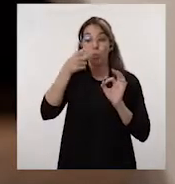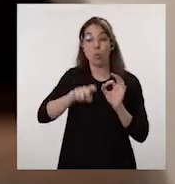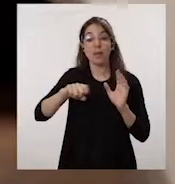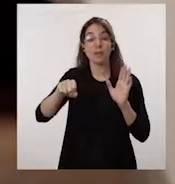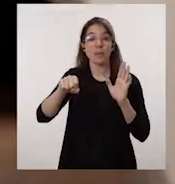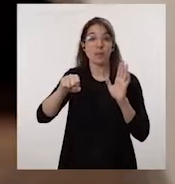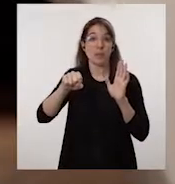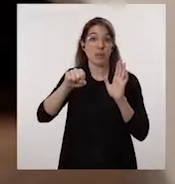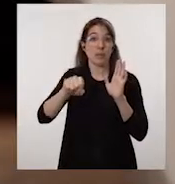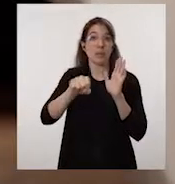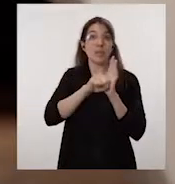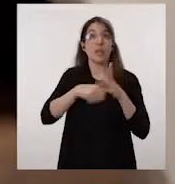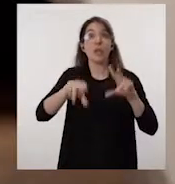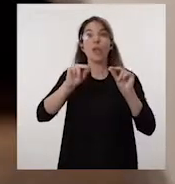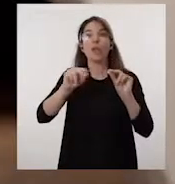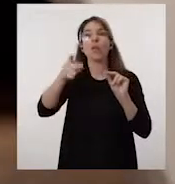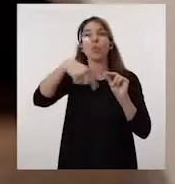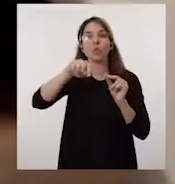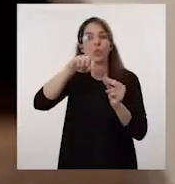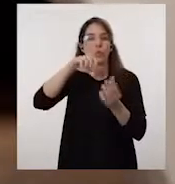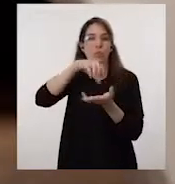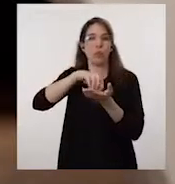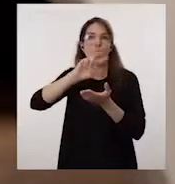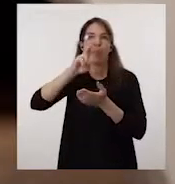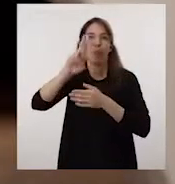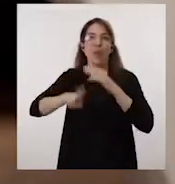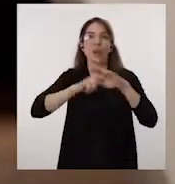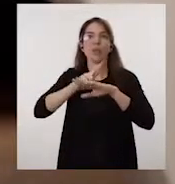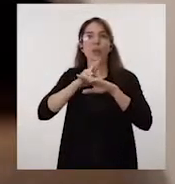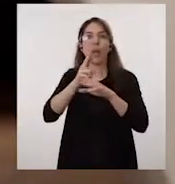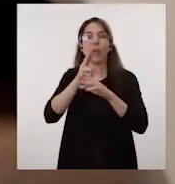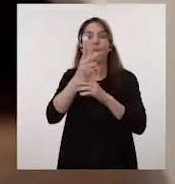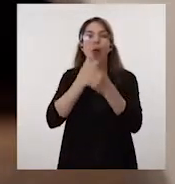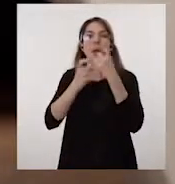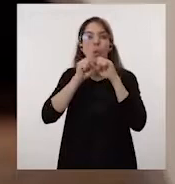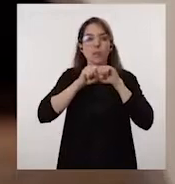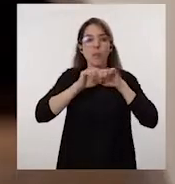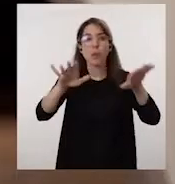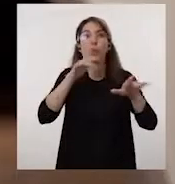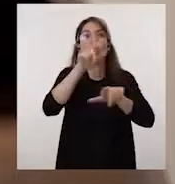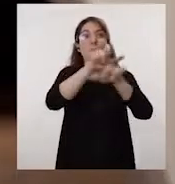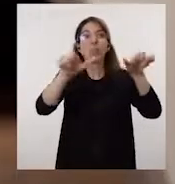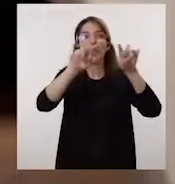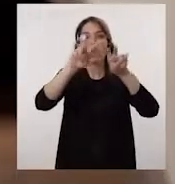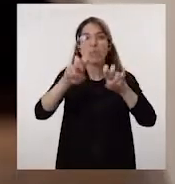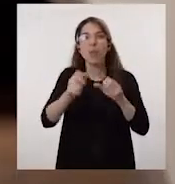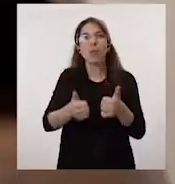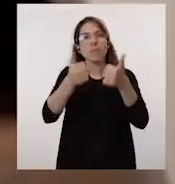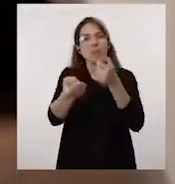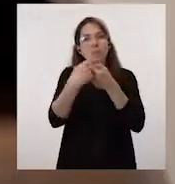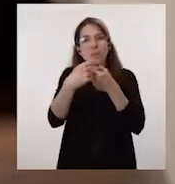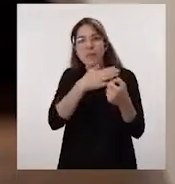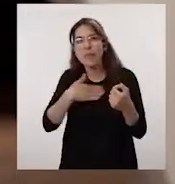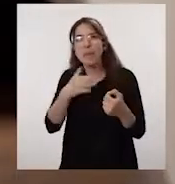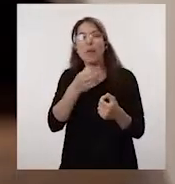mes del ciclo vais a lanzar una encuesta desde el vicerrectorado porque queréis incorporar a más investigadores y más en los grupos de trabajo y